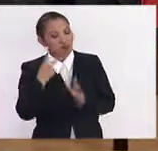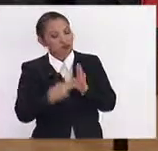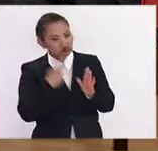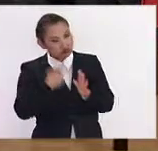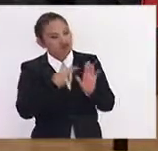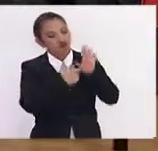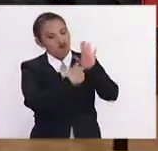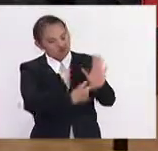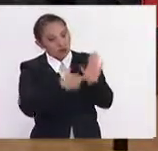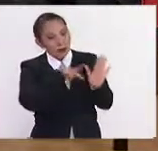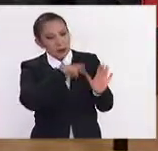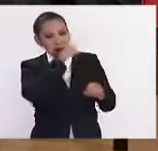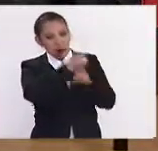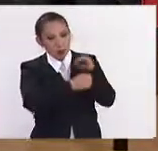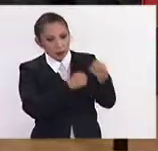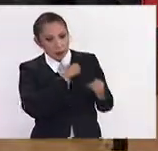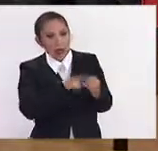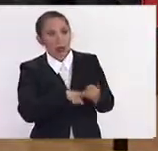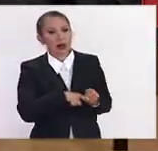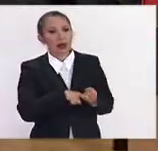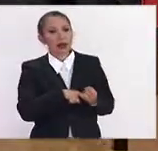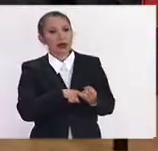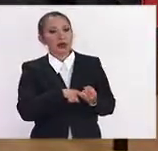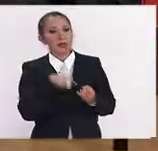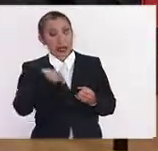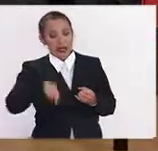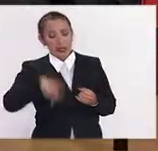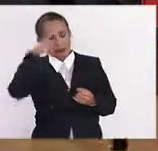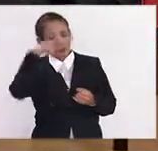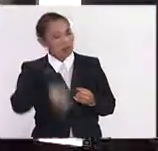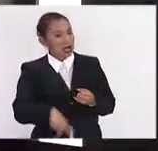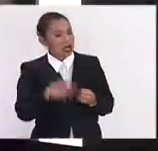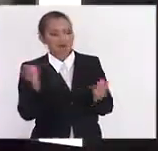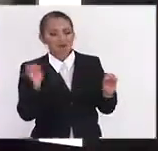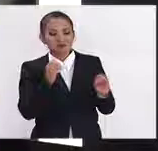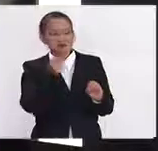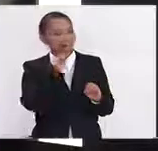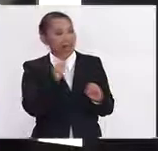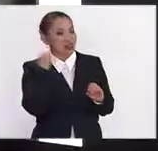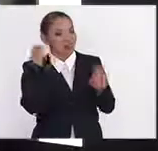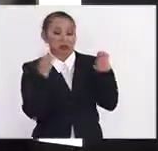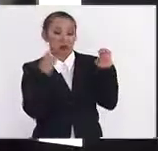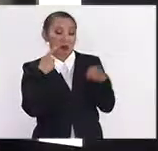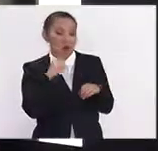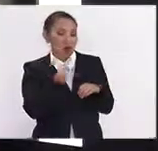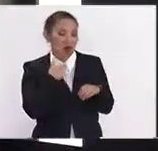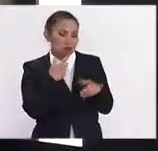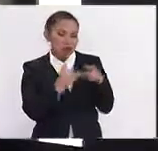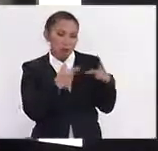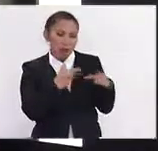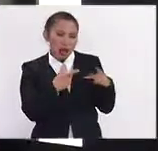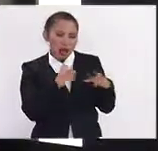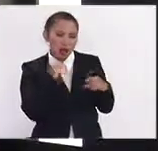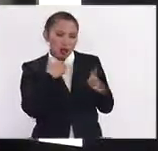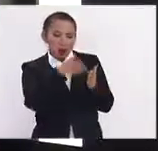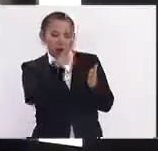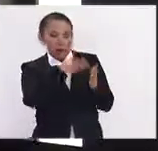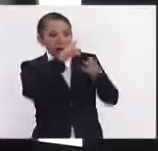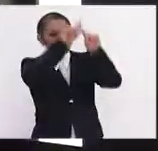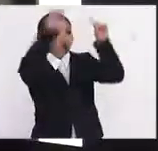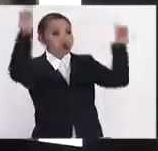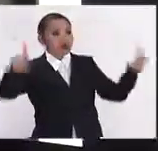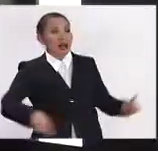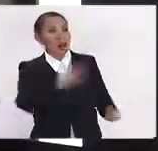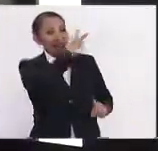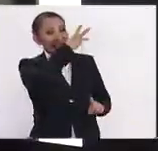algunas presentaciones de mi obra. Y en México no he expuesto últimamente, pero tengo planeado, estoy pintando un mural de 3